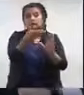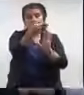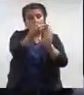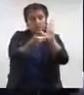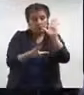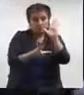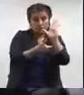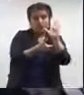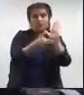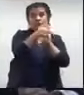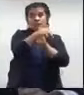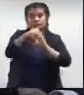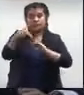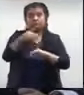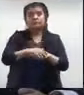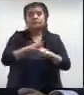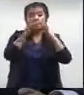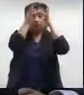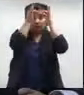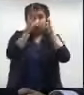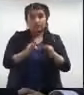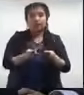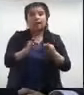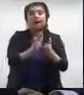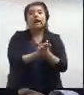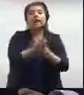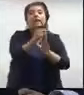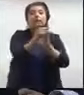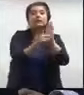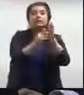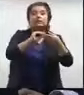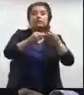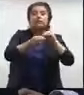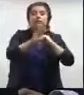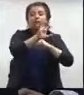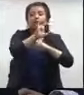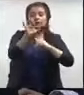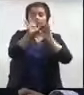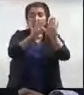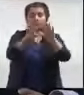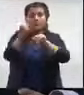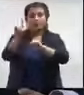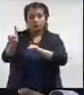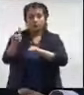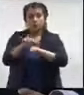siguientes. De acuerdo al Acuerdo Ministerial número